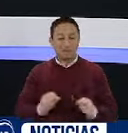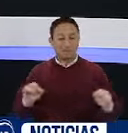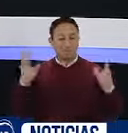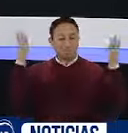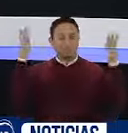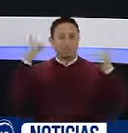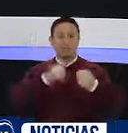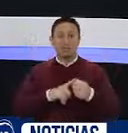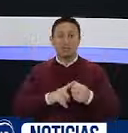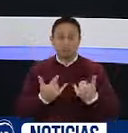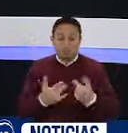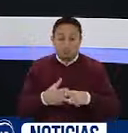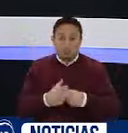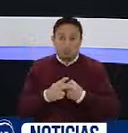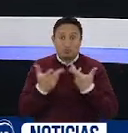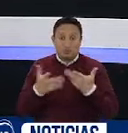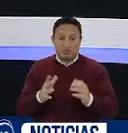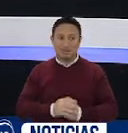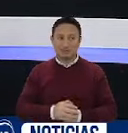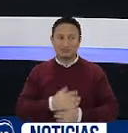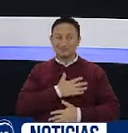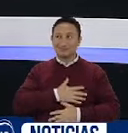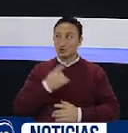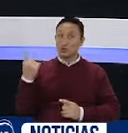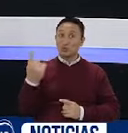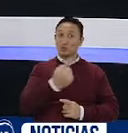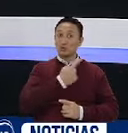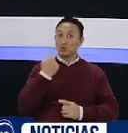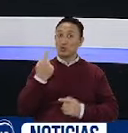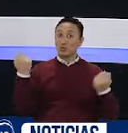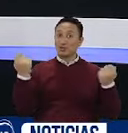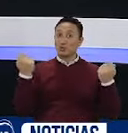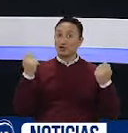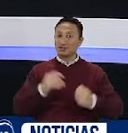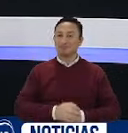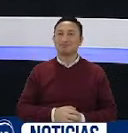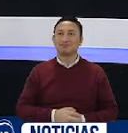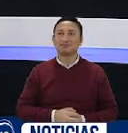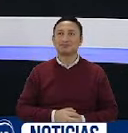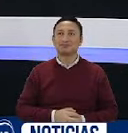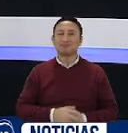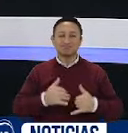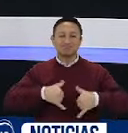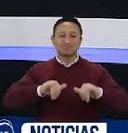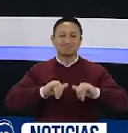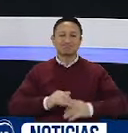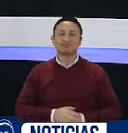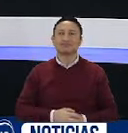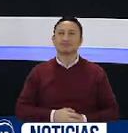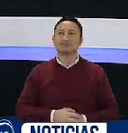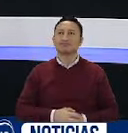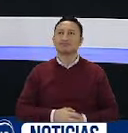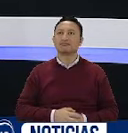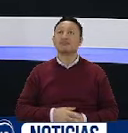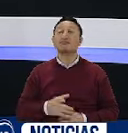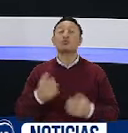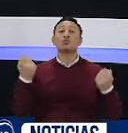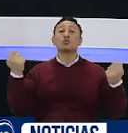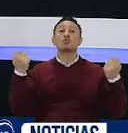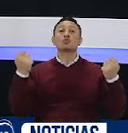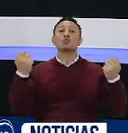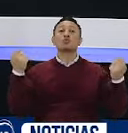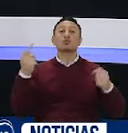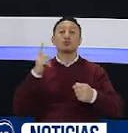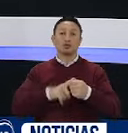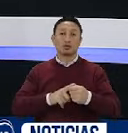Quito desde ya. Ya comienza a ponerse el ambiente para celebrar a la carita de Dios. Seguimos con más. Los festejos por las